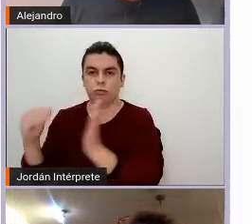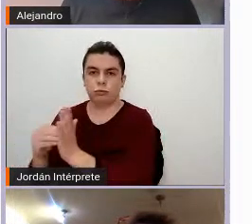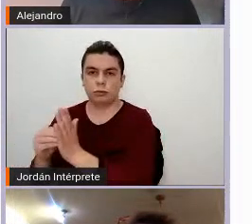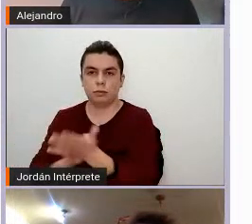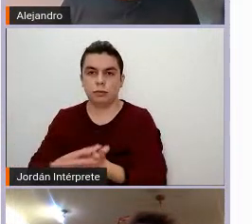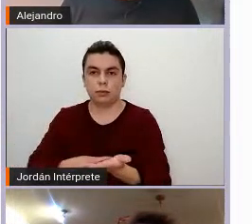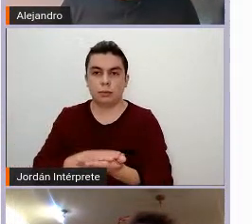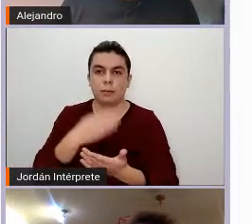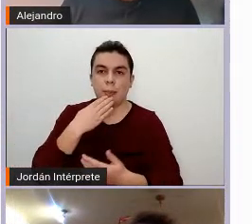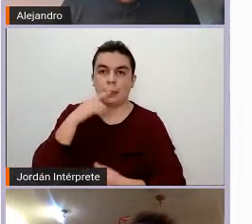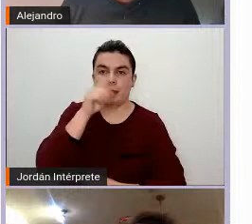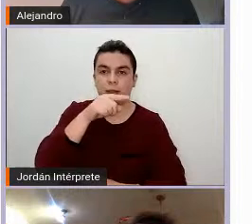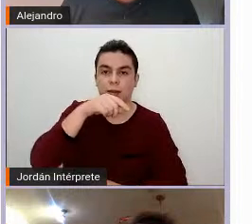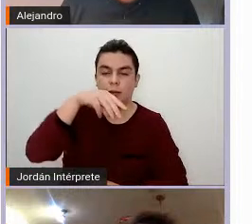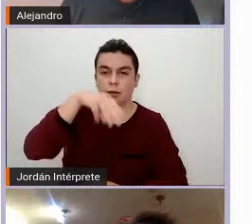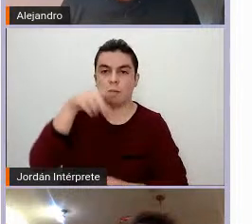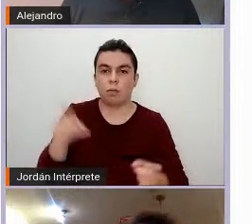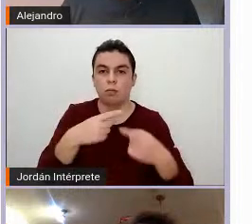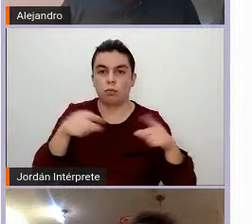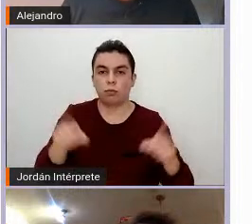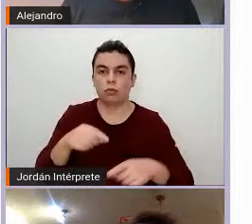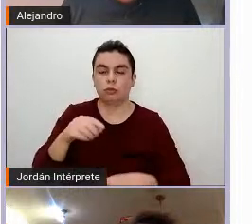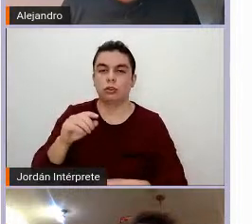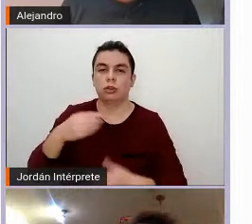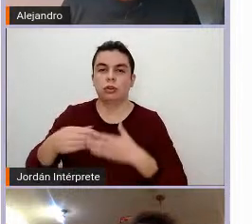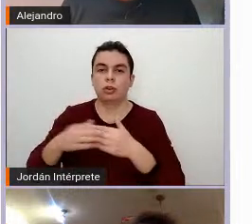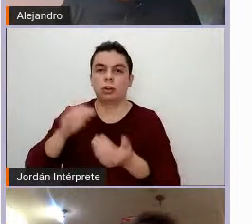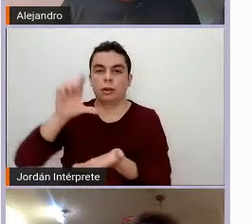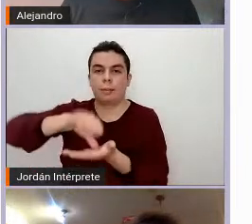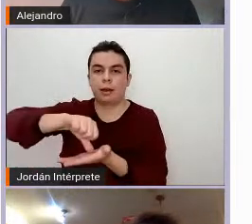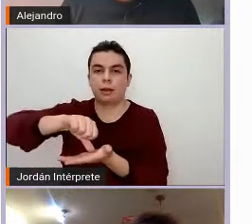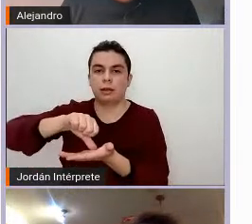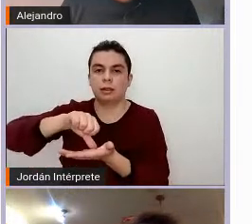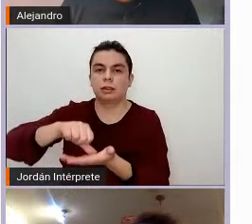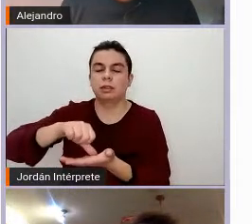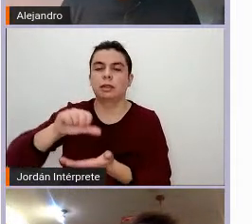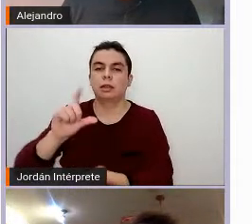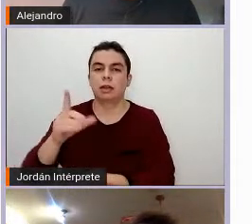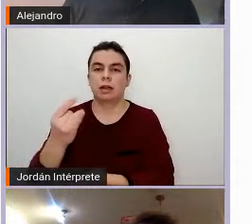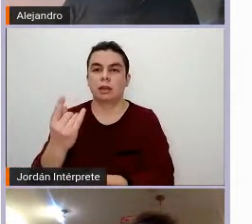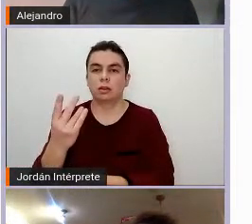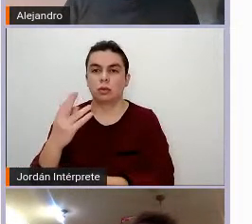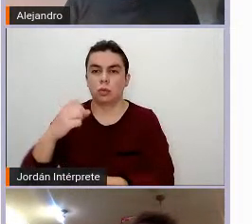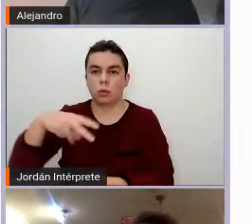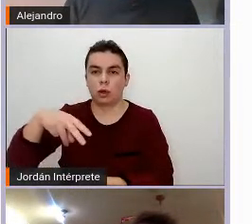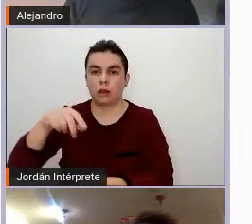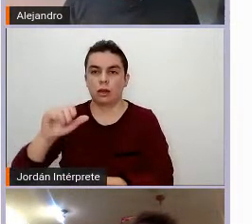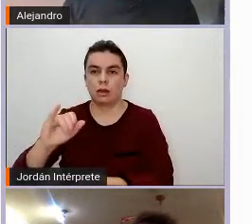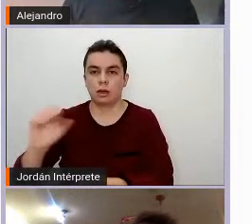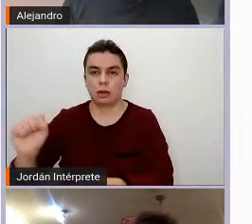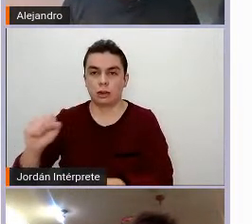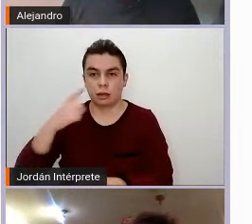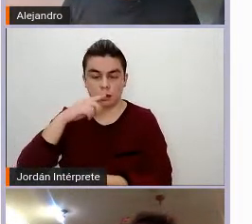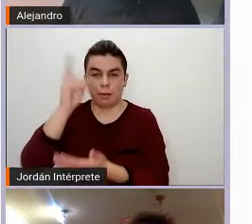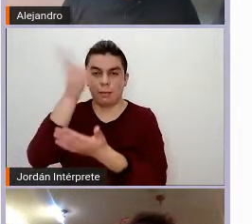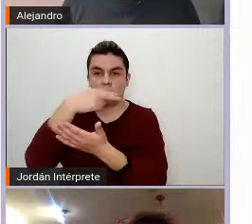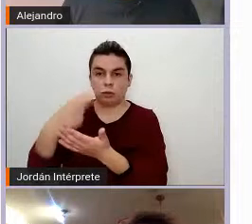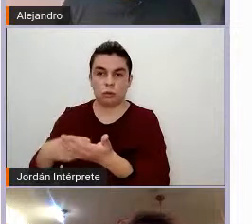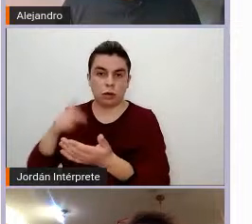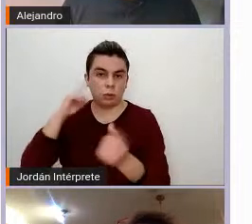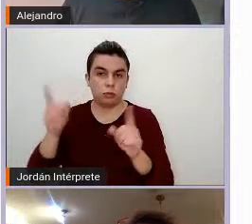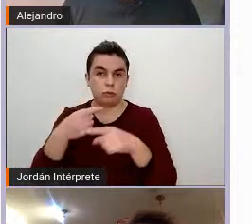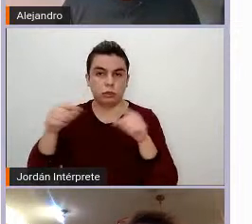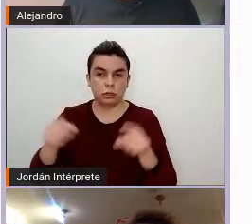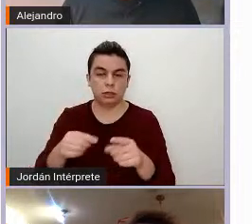Mykolaus Konstantinas Čiurlionis, quien es pionero de la pintura musical, donde encontramos elementos musicales traducidos